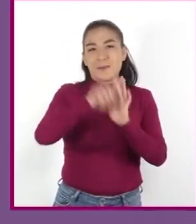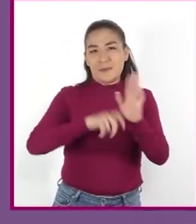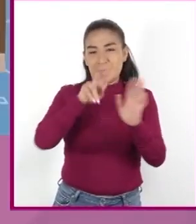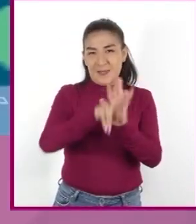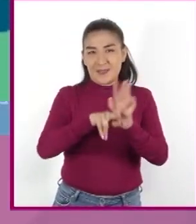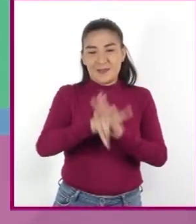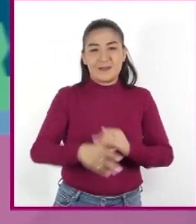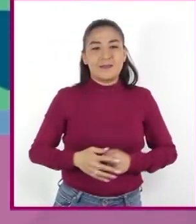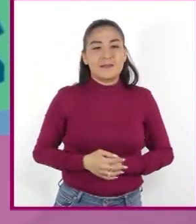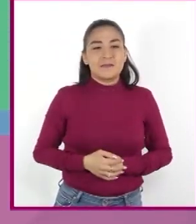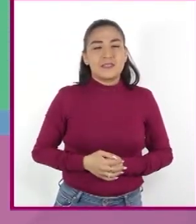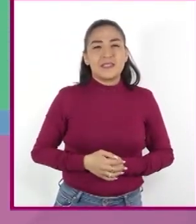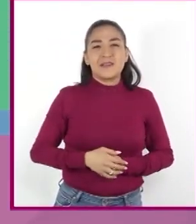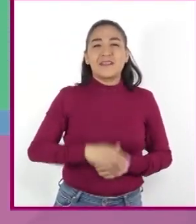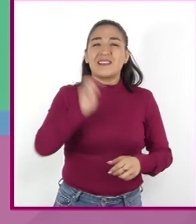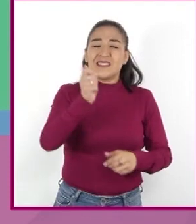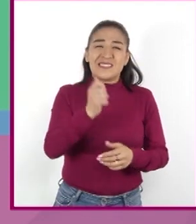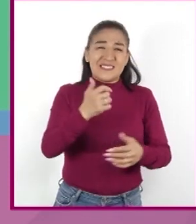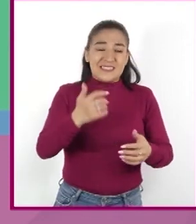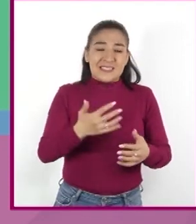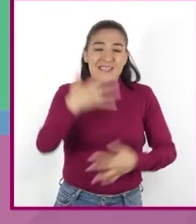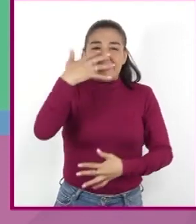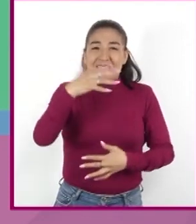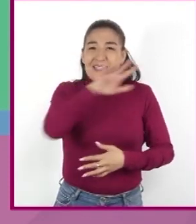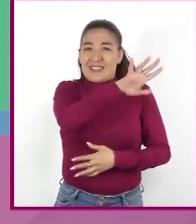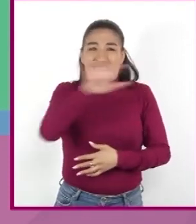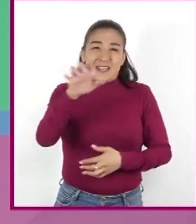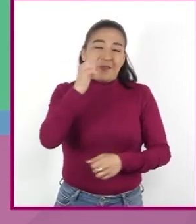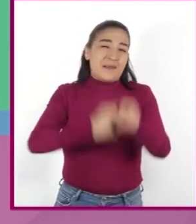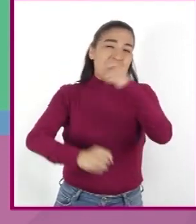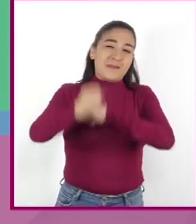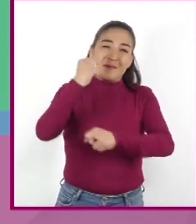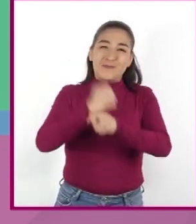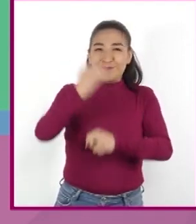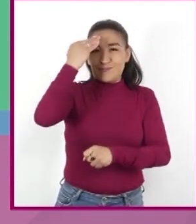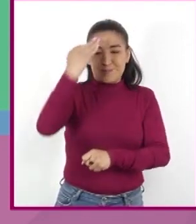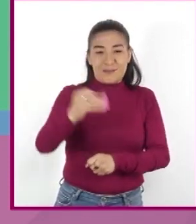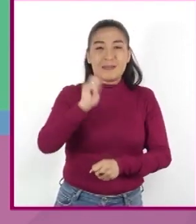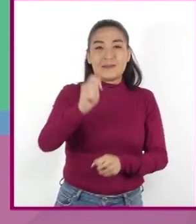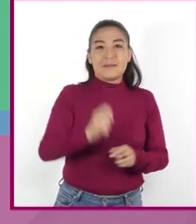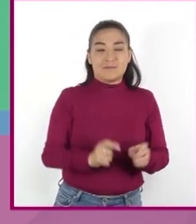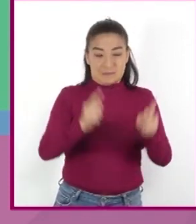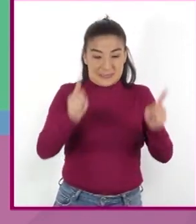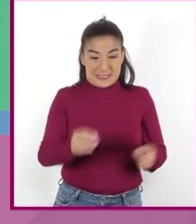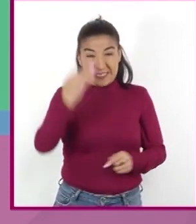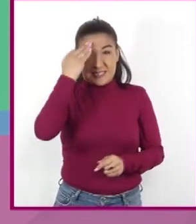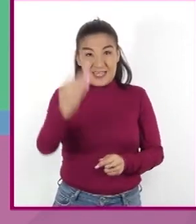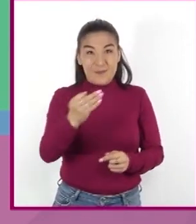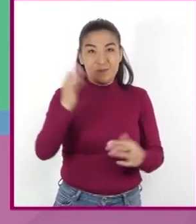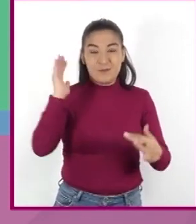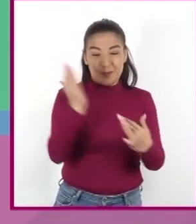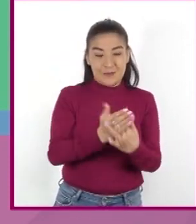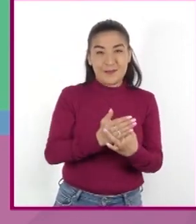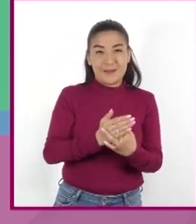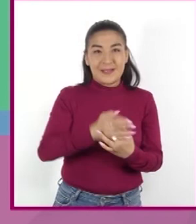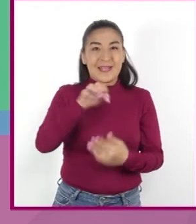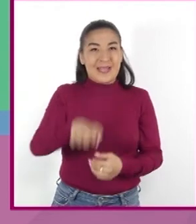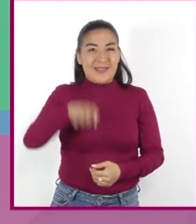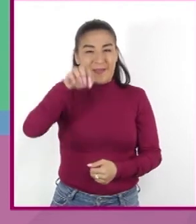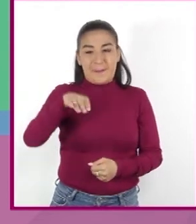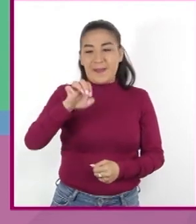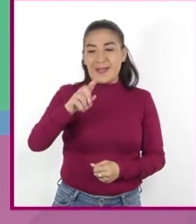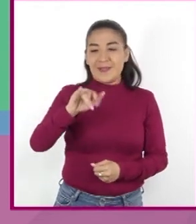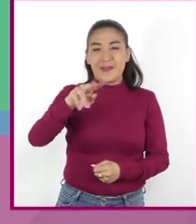video. Hace más de 500 años, Europa dejó atrás la época medieval y con ella las creencias